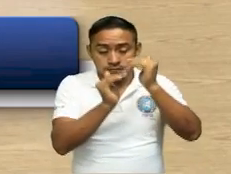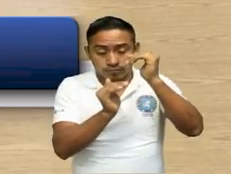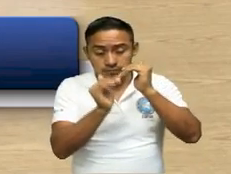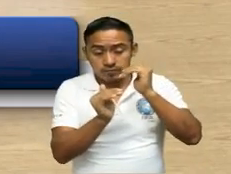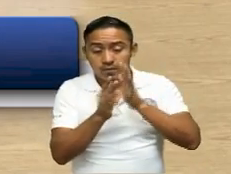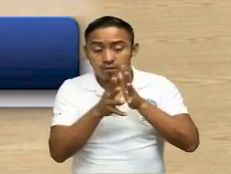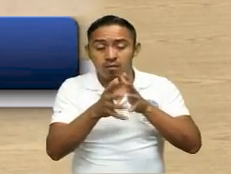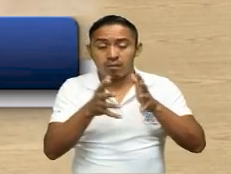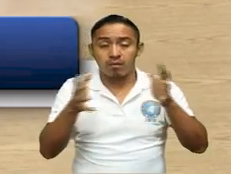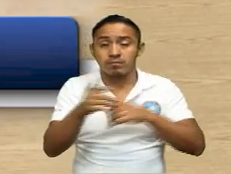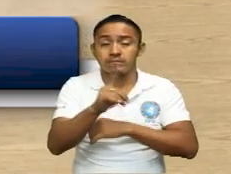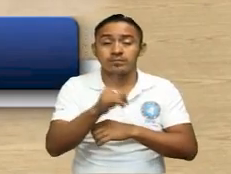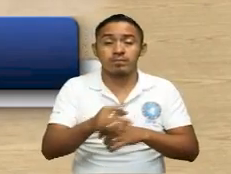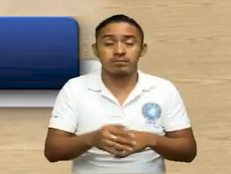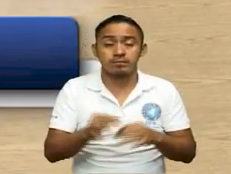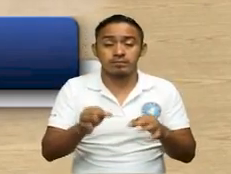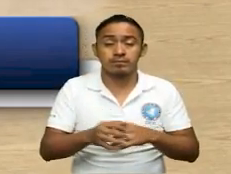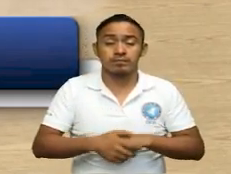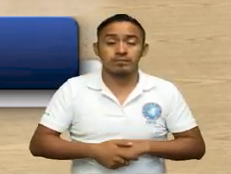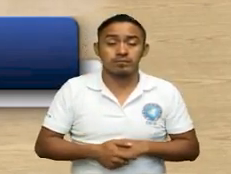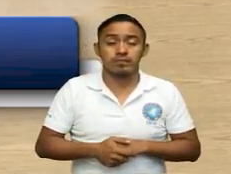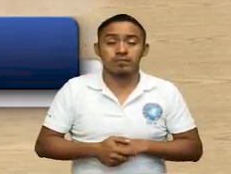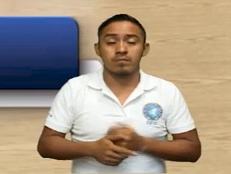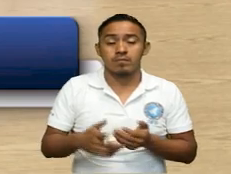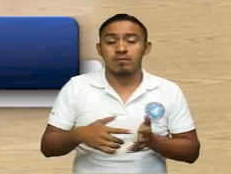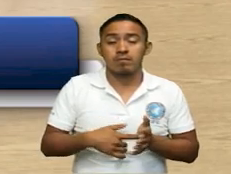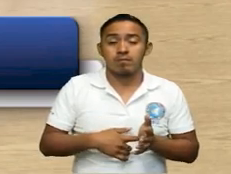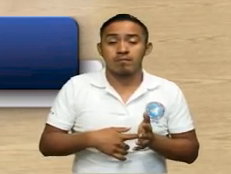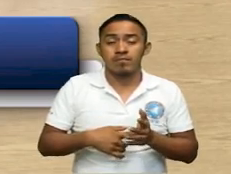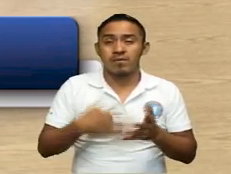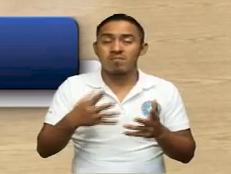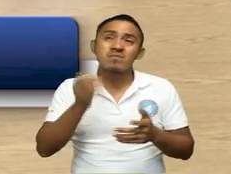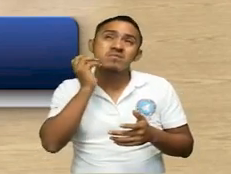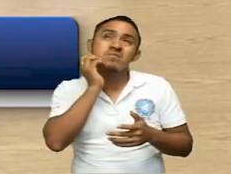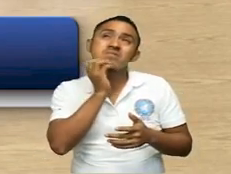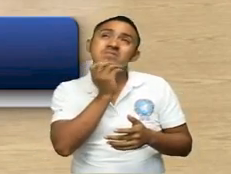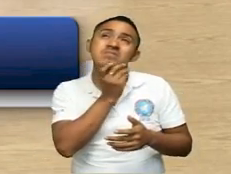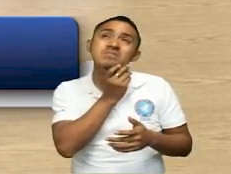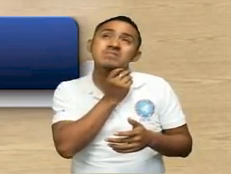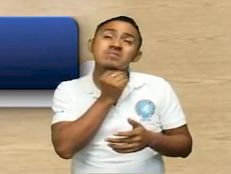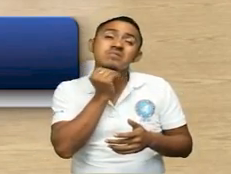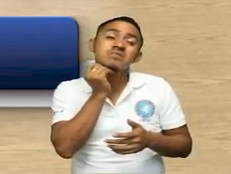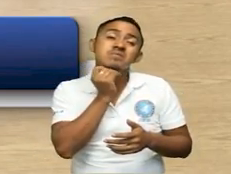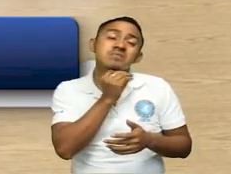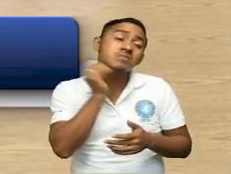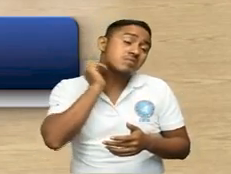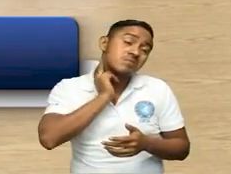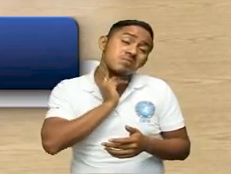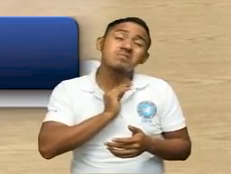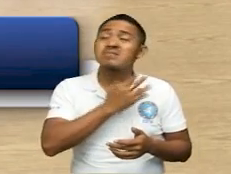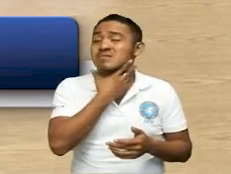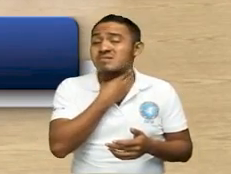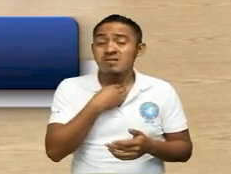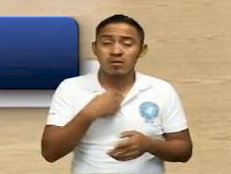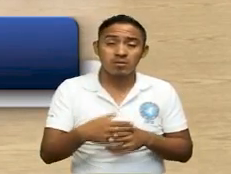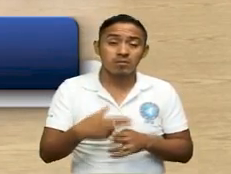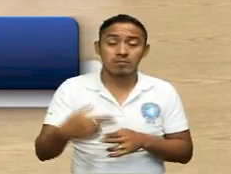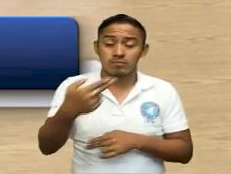crezca. Vi otro tipo de hongos, por ejemplo, los que aparecen en la barbilla, doctor, en la parte de aquí del cuello, no sé qué tipo de hongos son